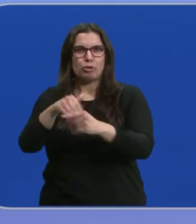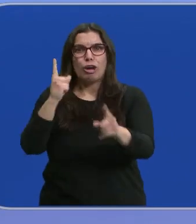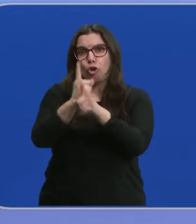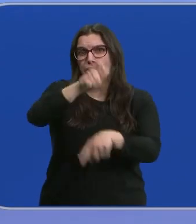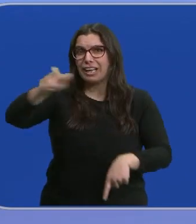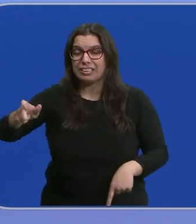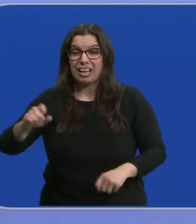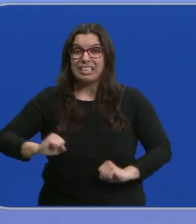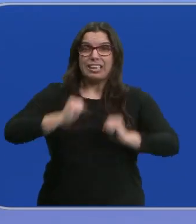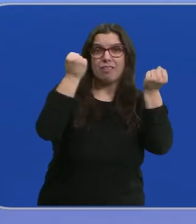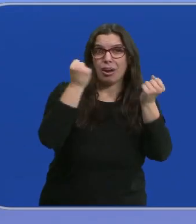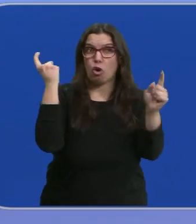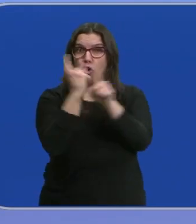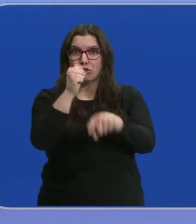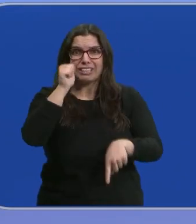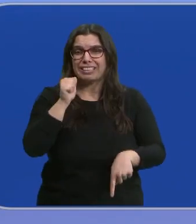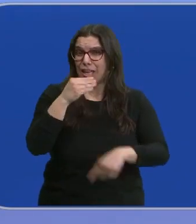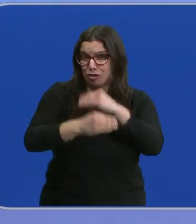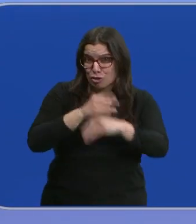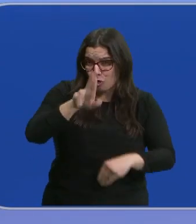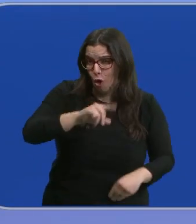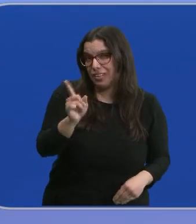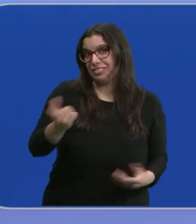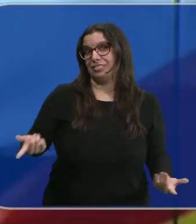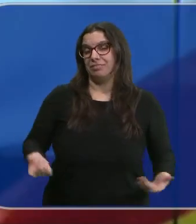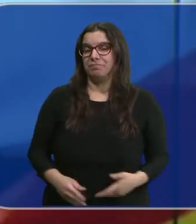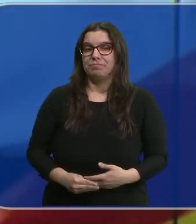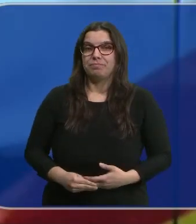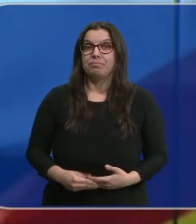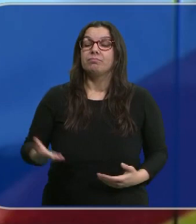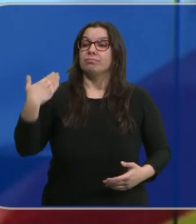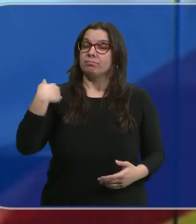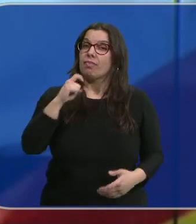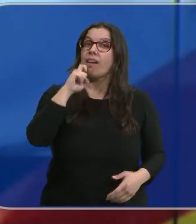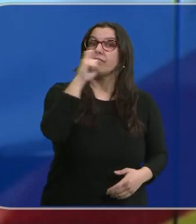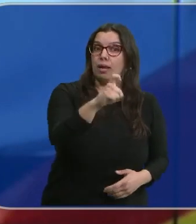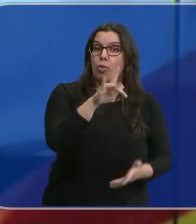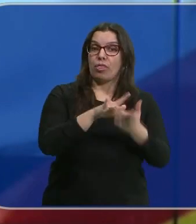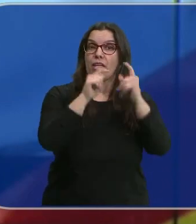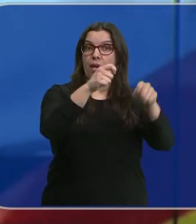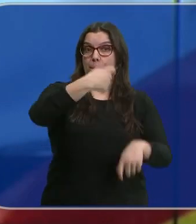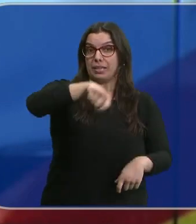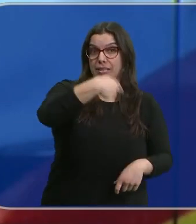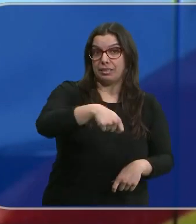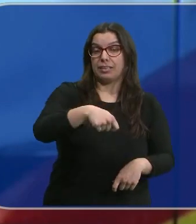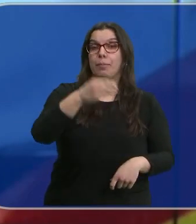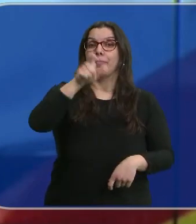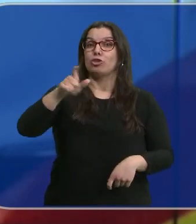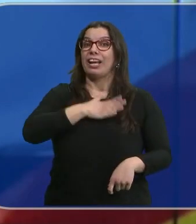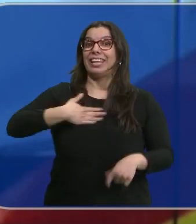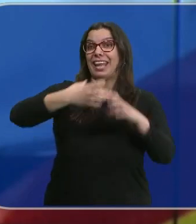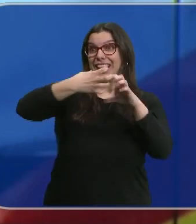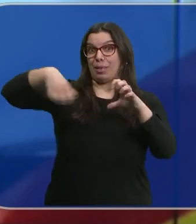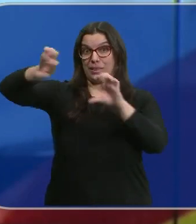otra derivada, ni salvar ni ahogar a Pedro Sánchez. Se lo advertimos en su investidura que cuando sus socios